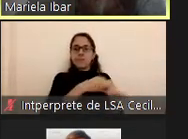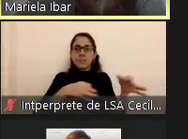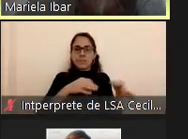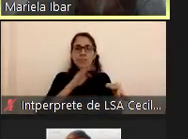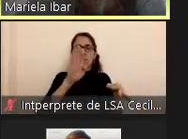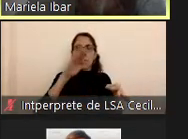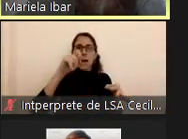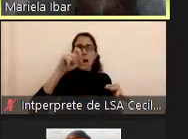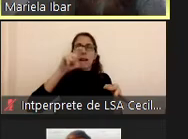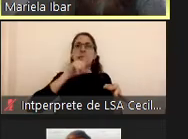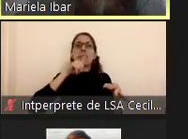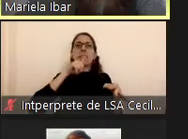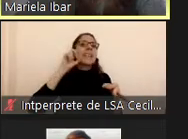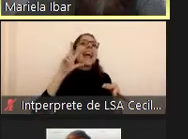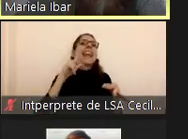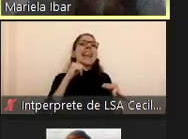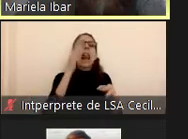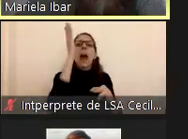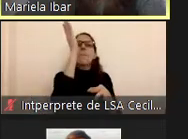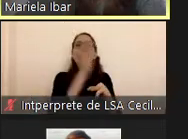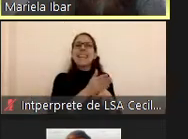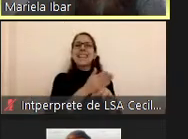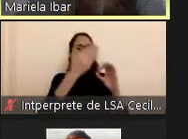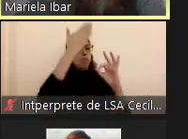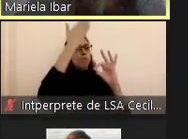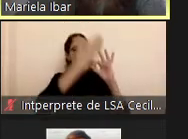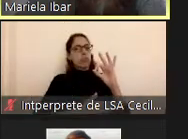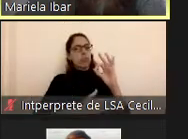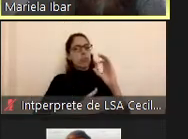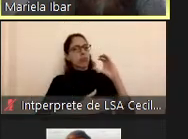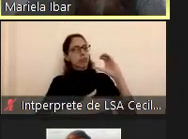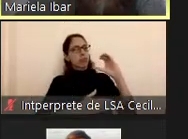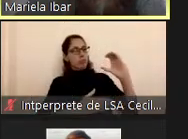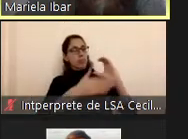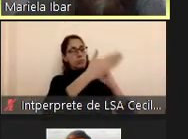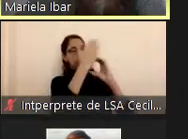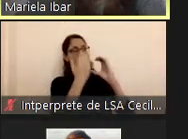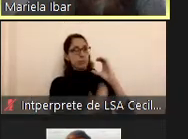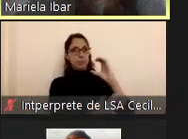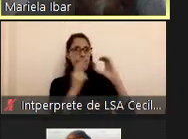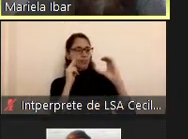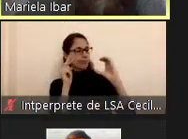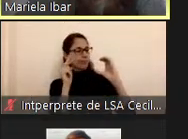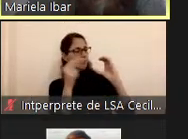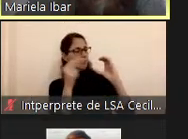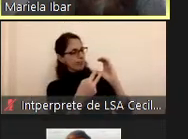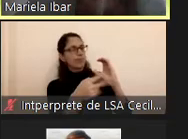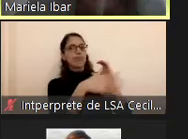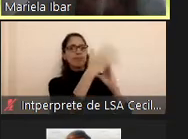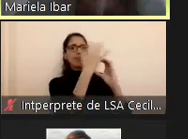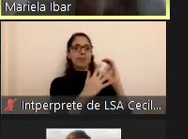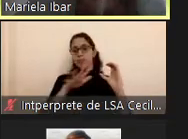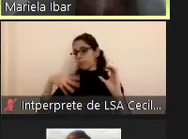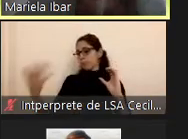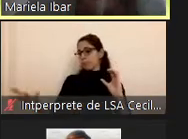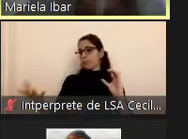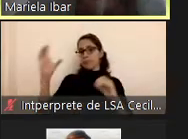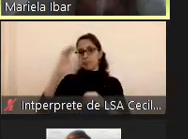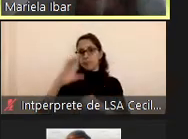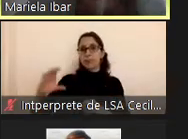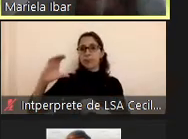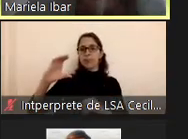mitad, digamos, de una bacteria gram negativa, ¿sí? Y a la derecha